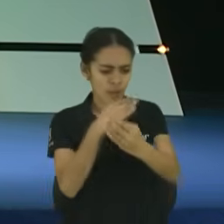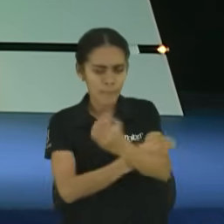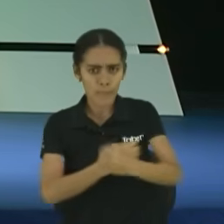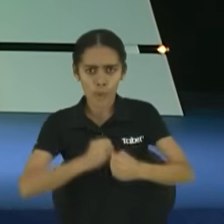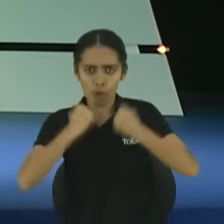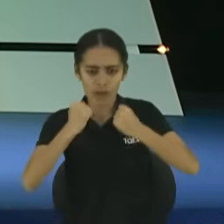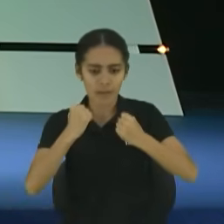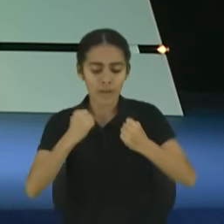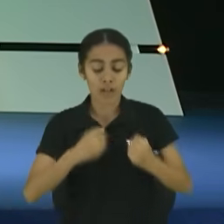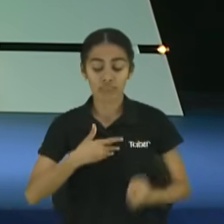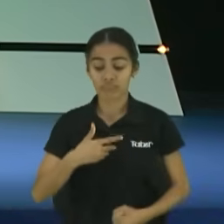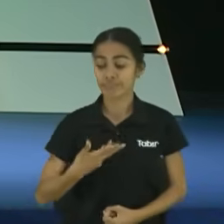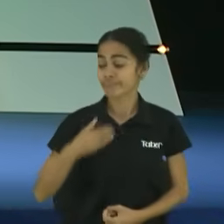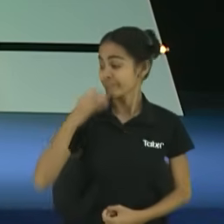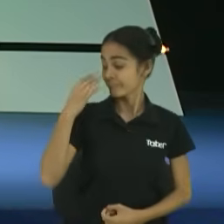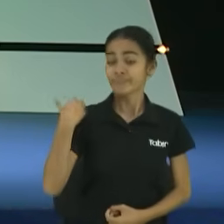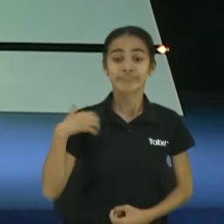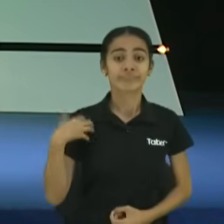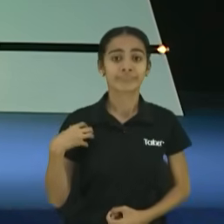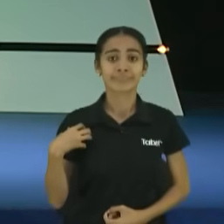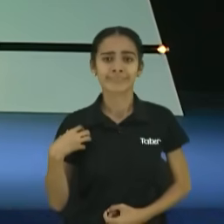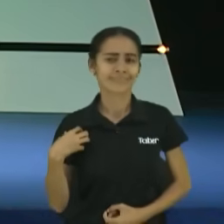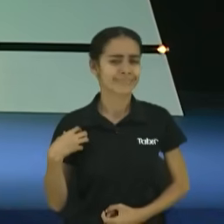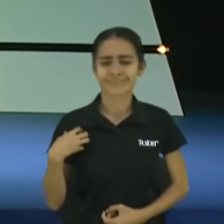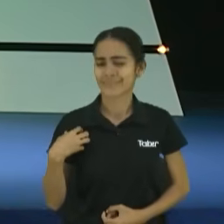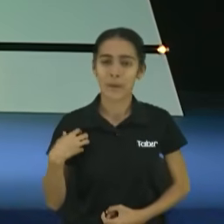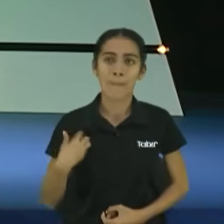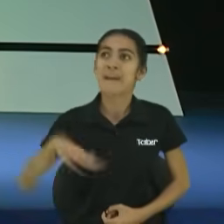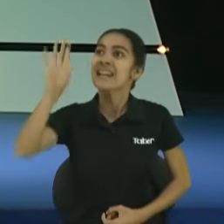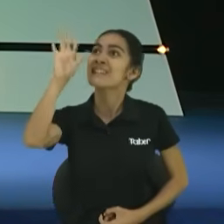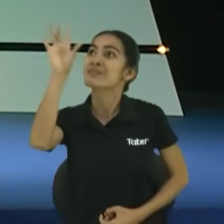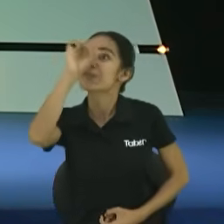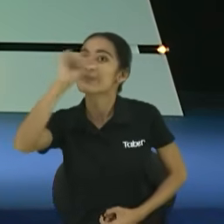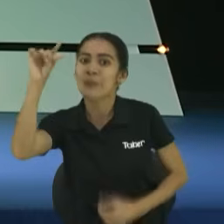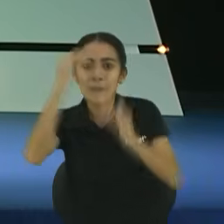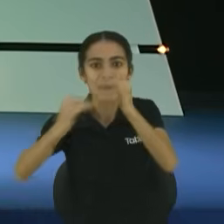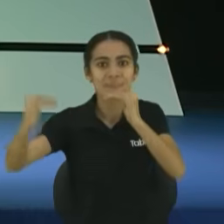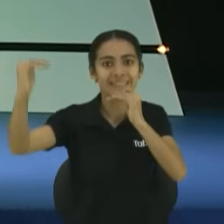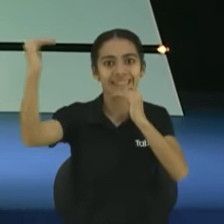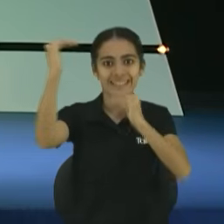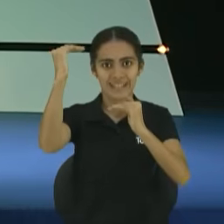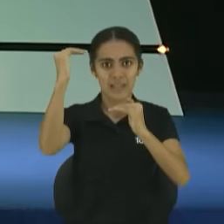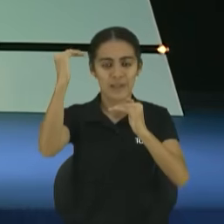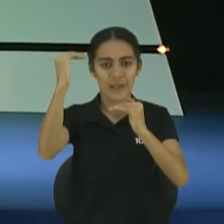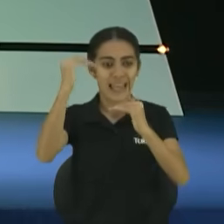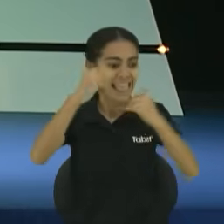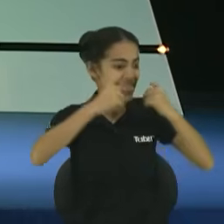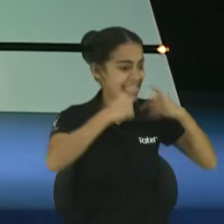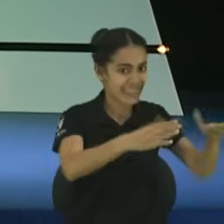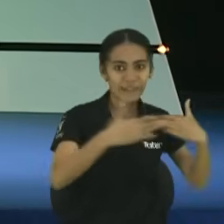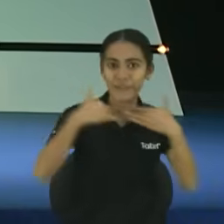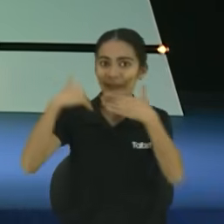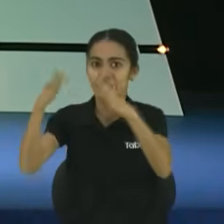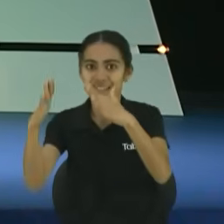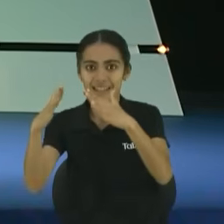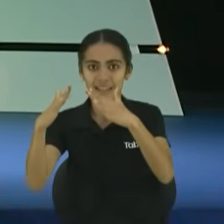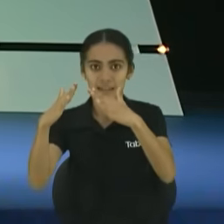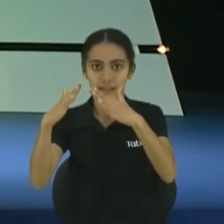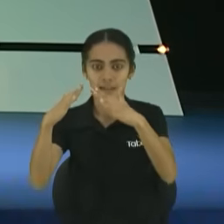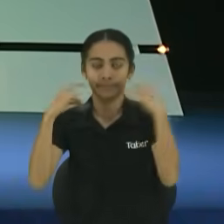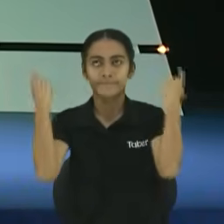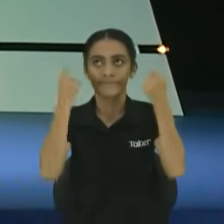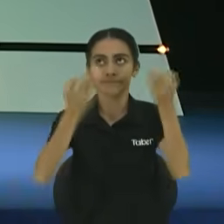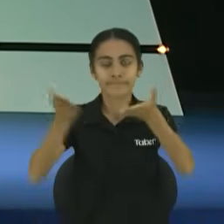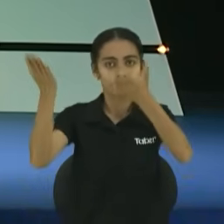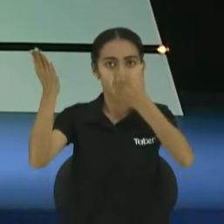tú seas grande, te empodera para que su nombre sea engrandecido. Son dos cosas completamente diferentes. Gloria al